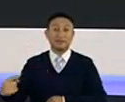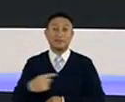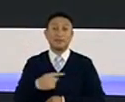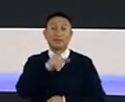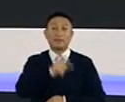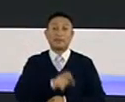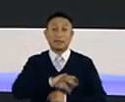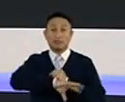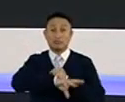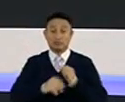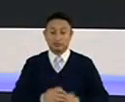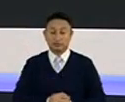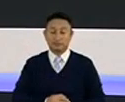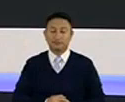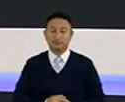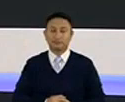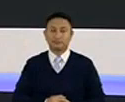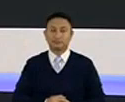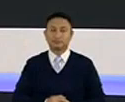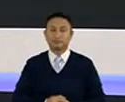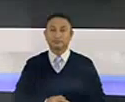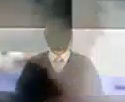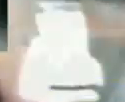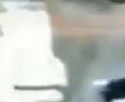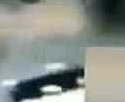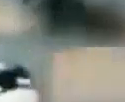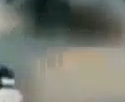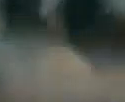un hombre que llegaba a su casa.